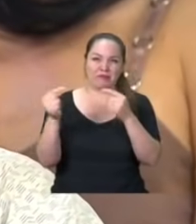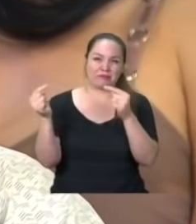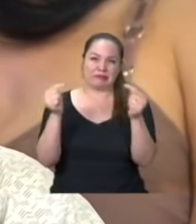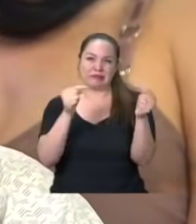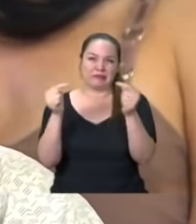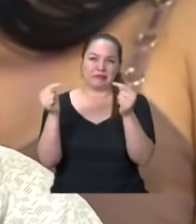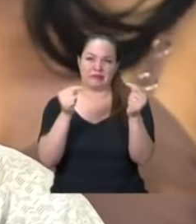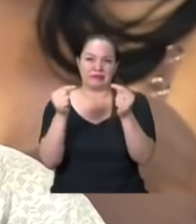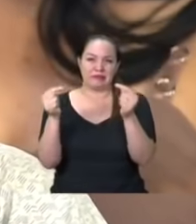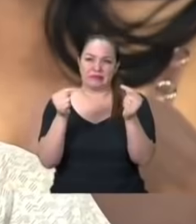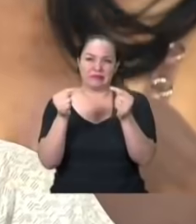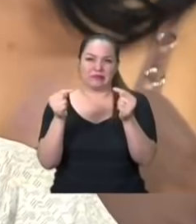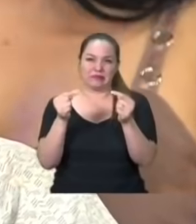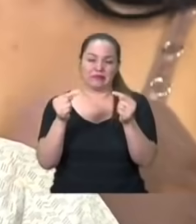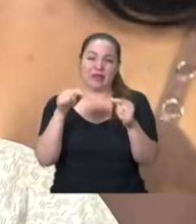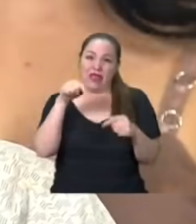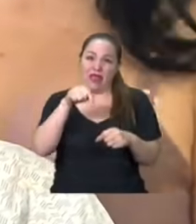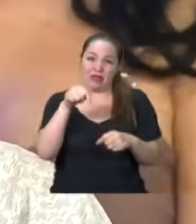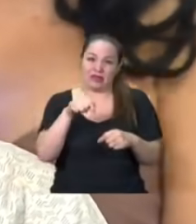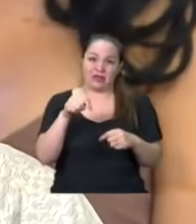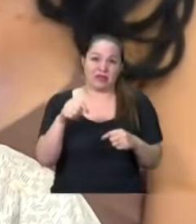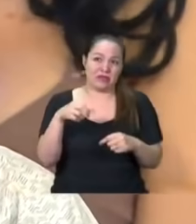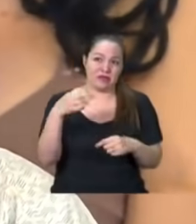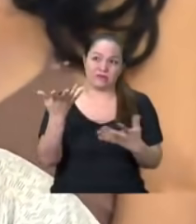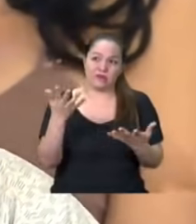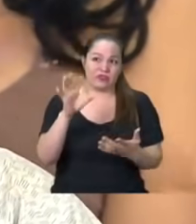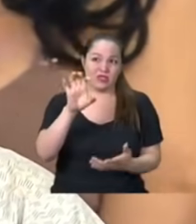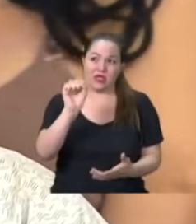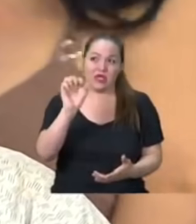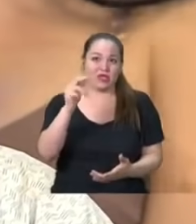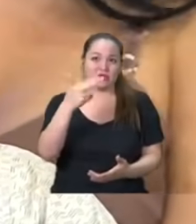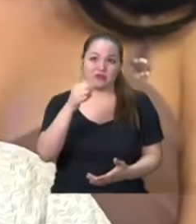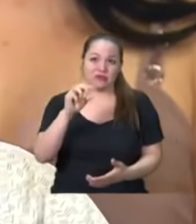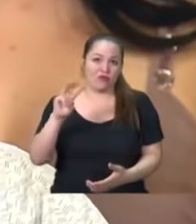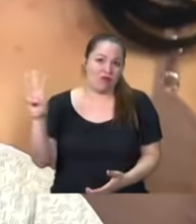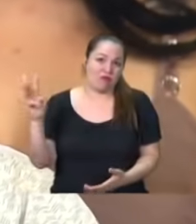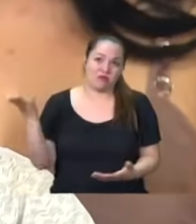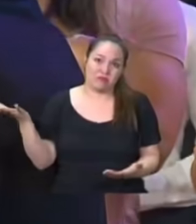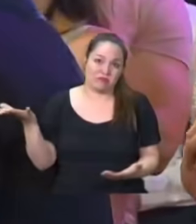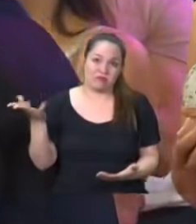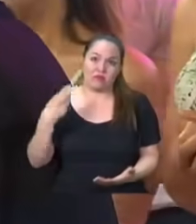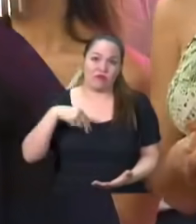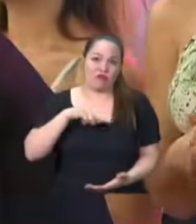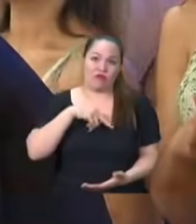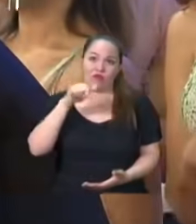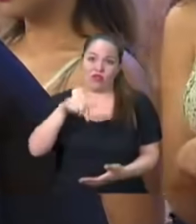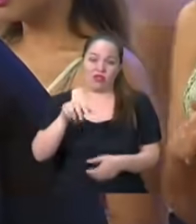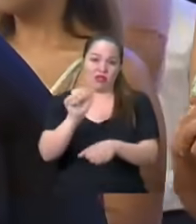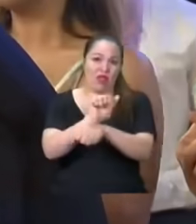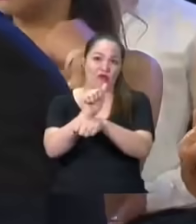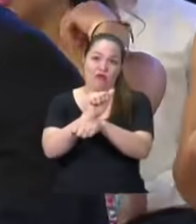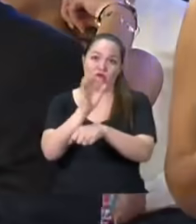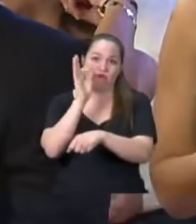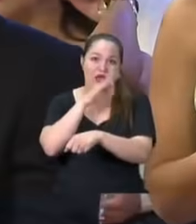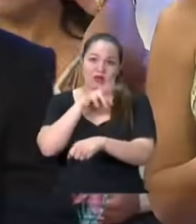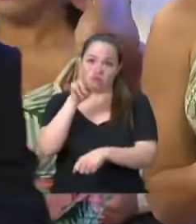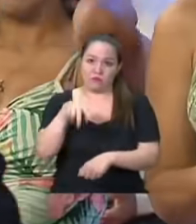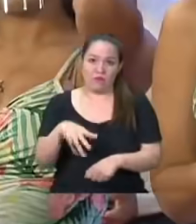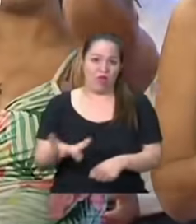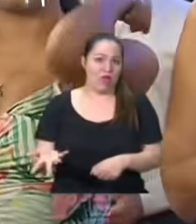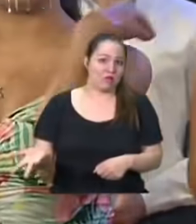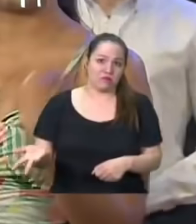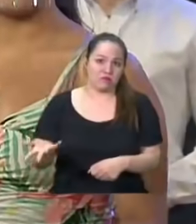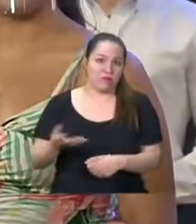no, este programa se llama... ¡Hecho! Nosotros somos actores... Claro. ...de este